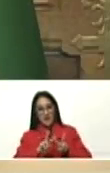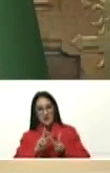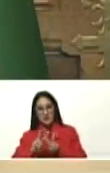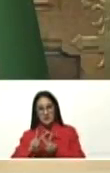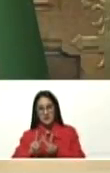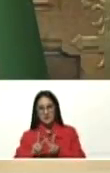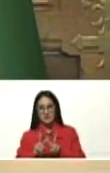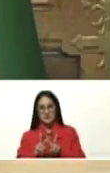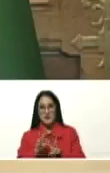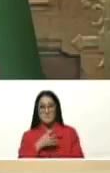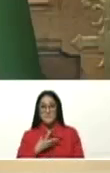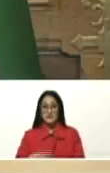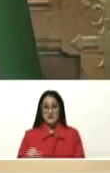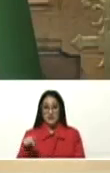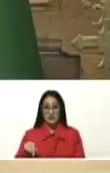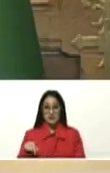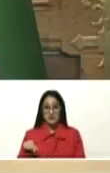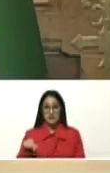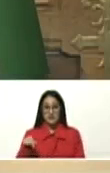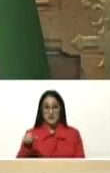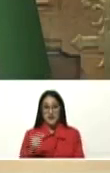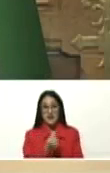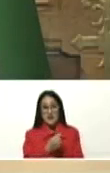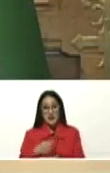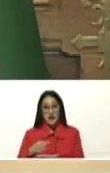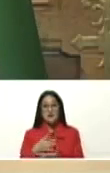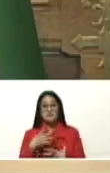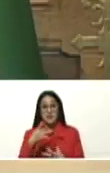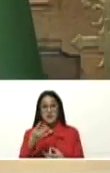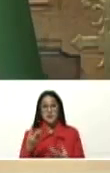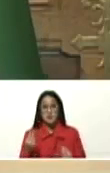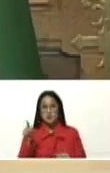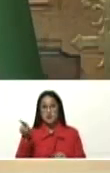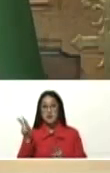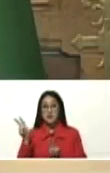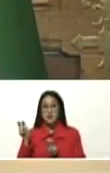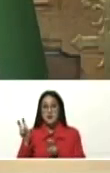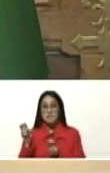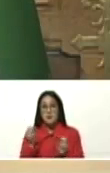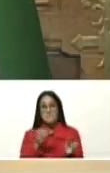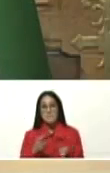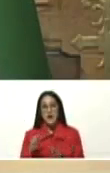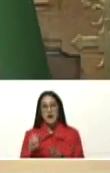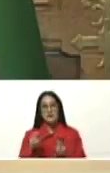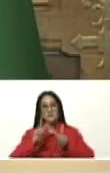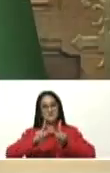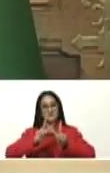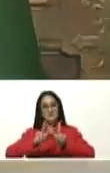embaló, se ha interesado mucho en el plan de la Gran Misión Vivienda Venezuela,